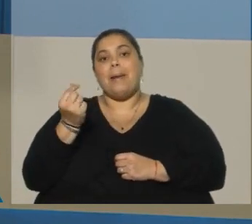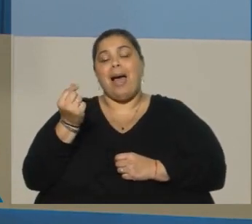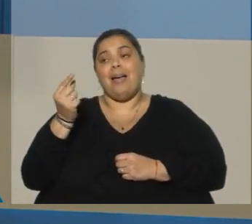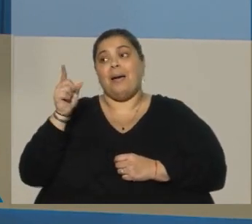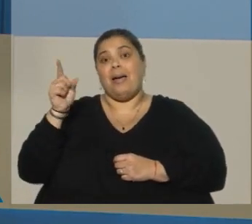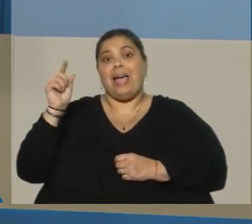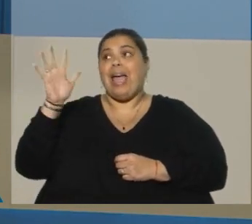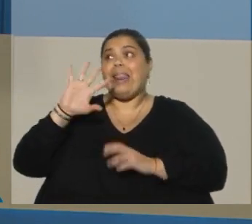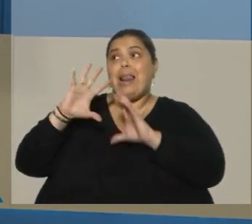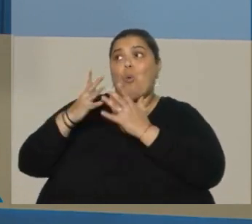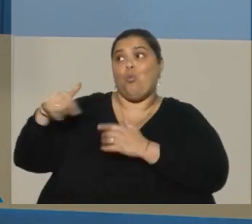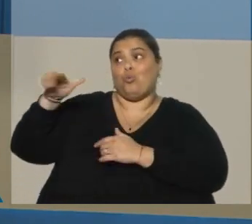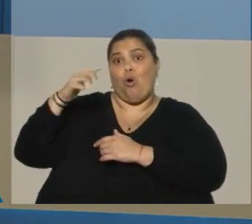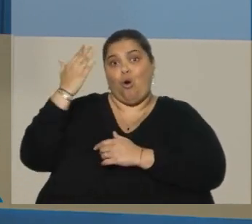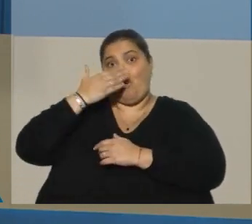es inusual.